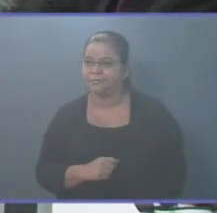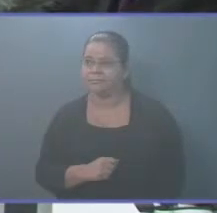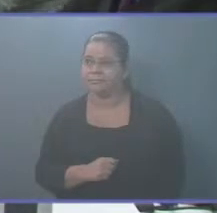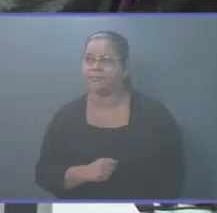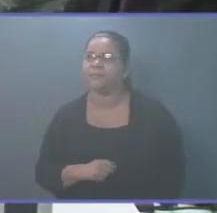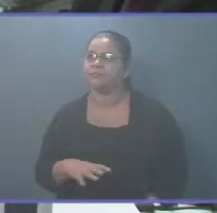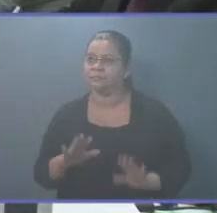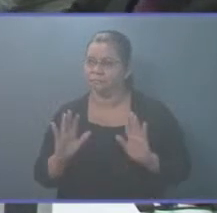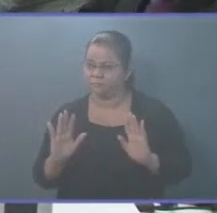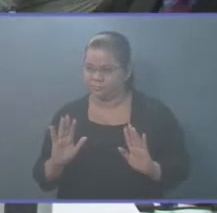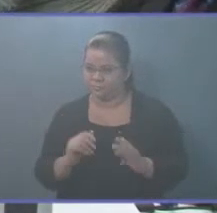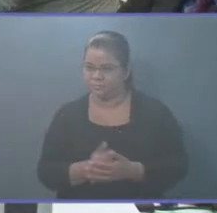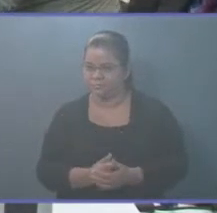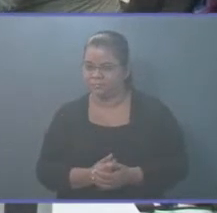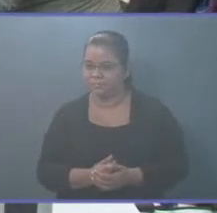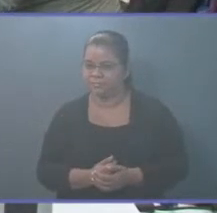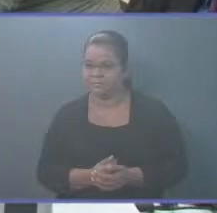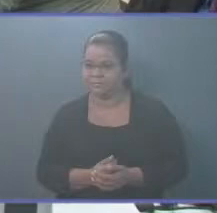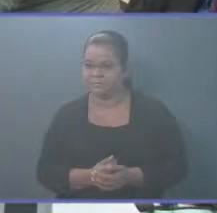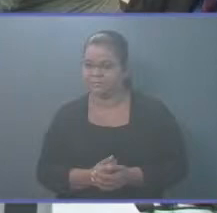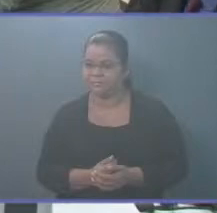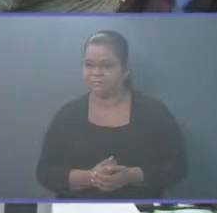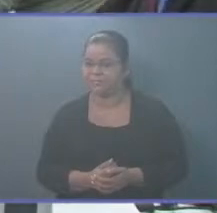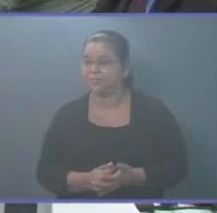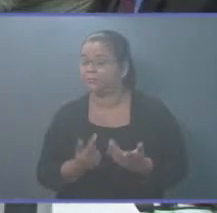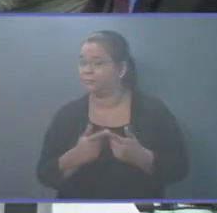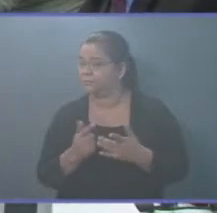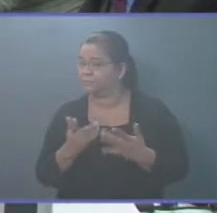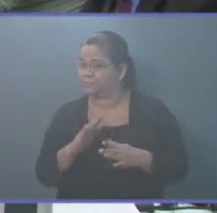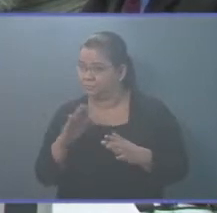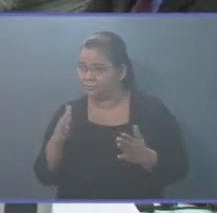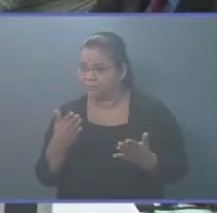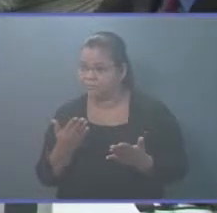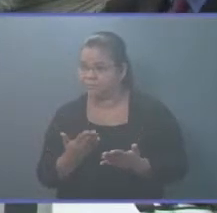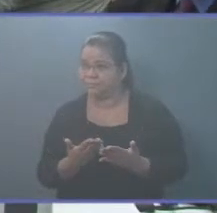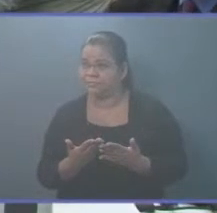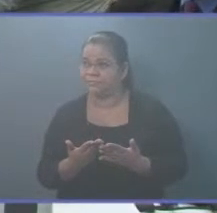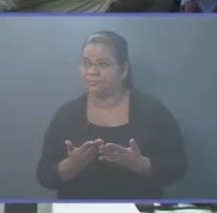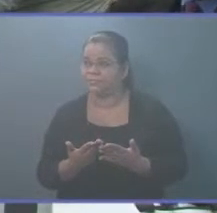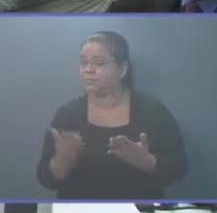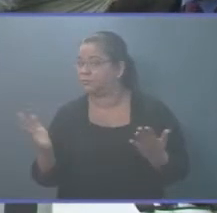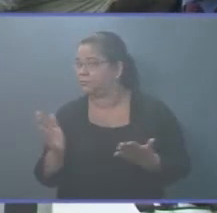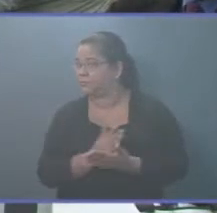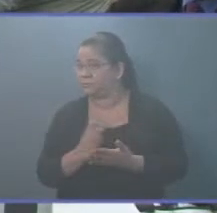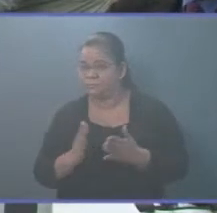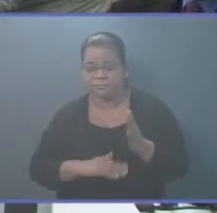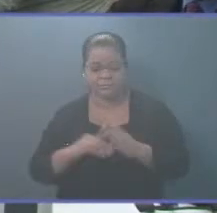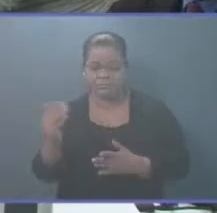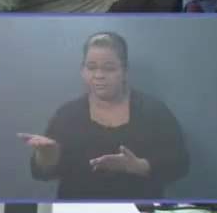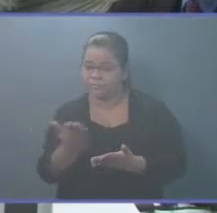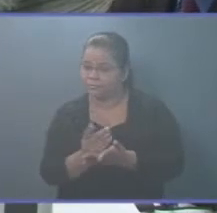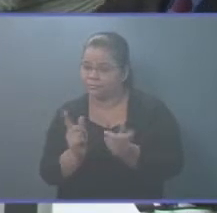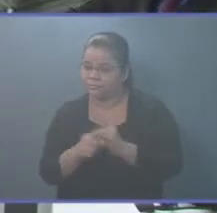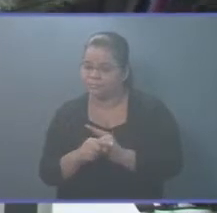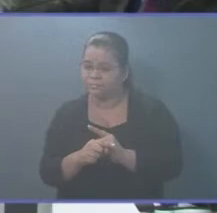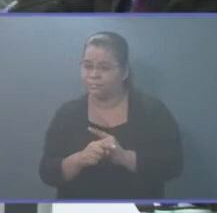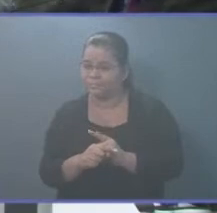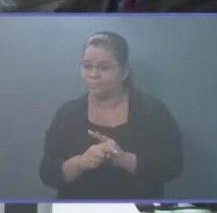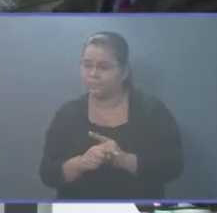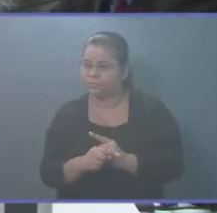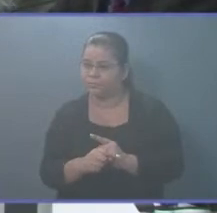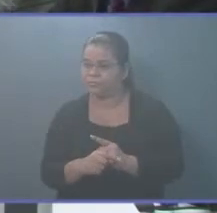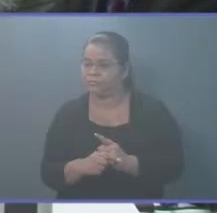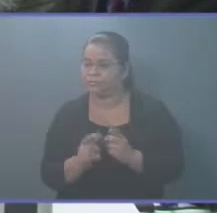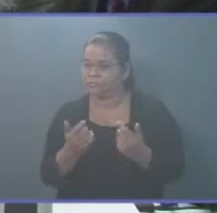Bueno. Tomo nota, iniciado. No hay otra observación. Artículo